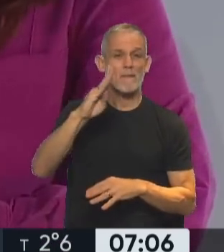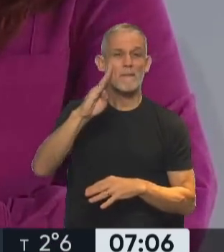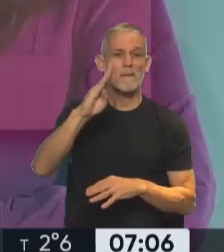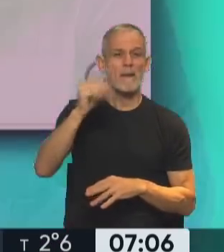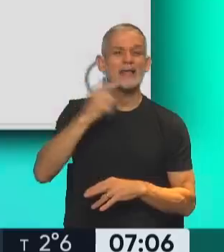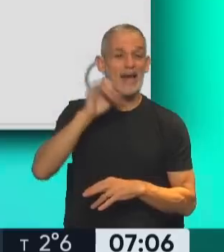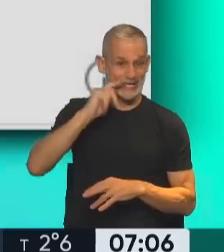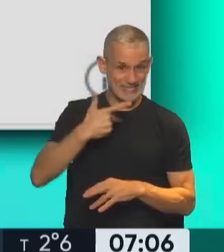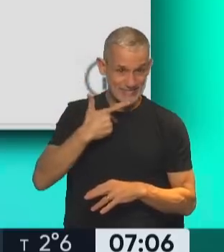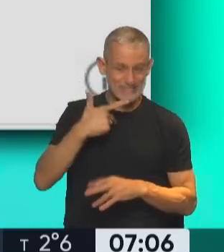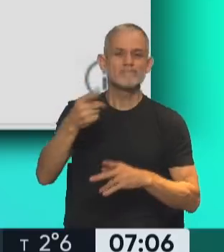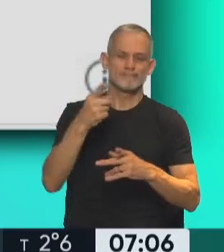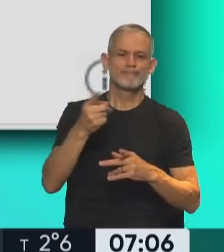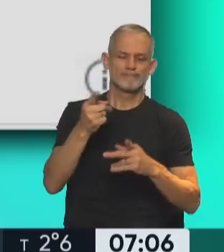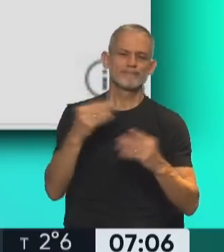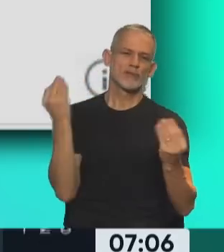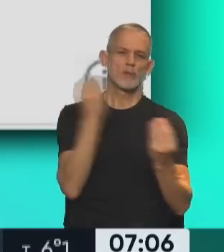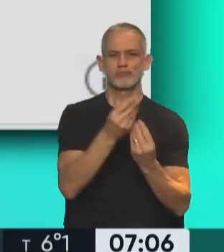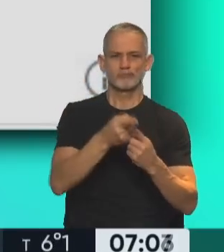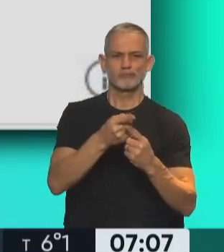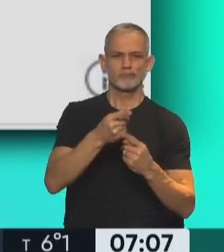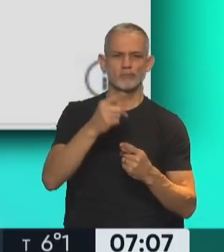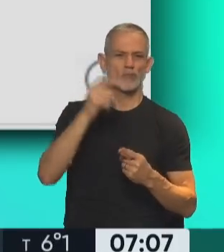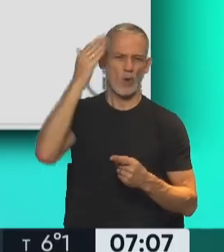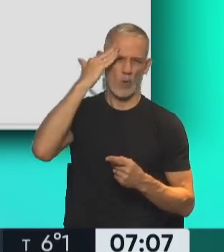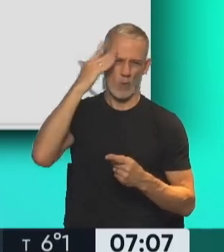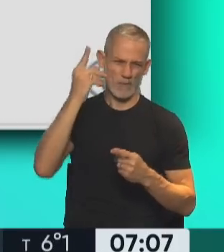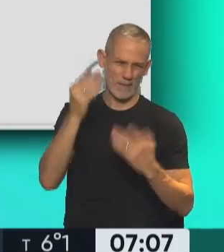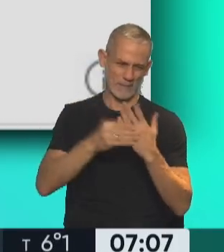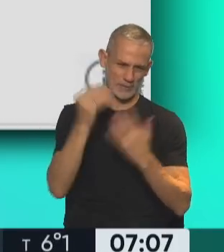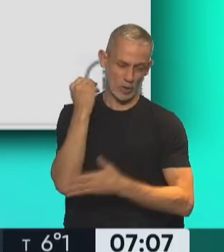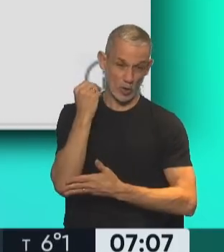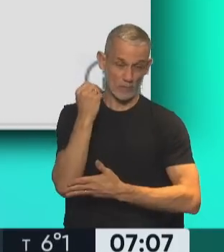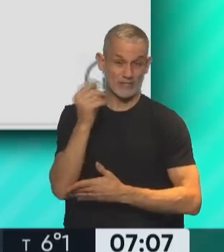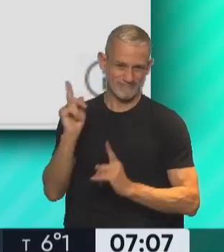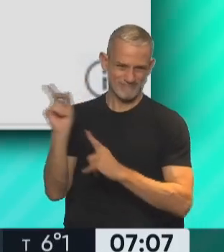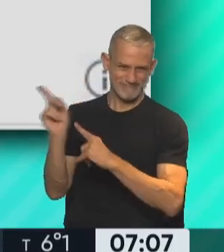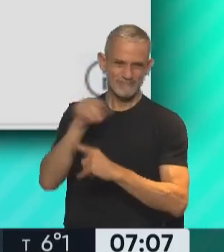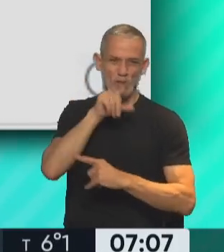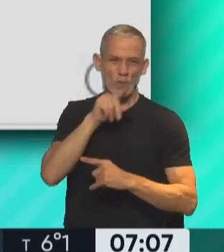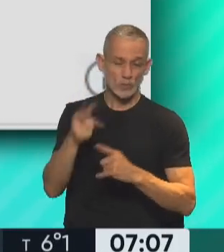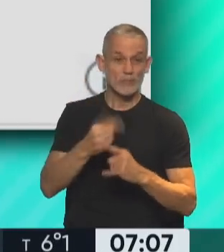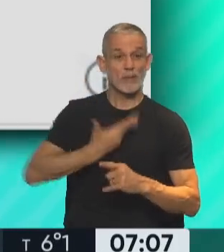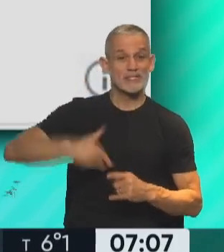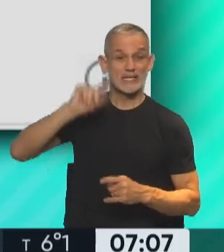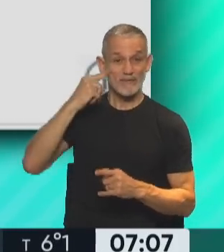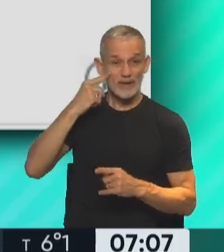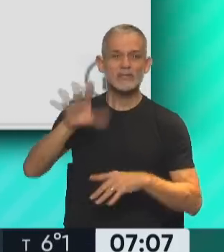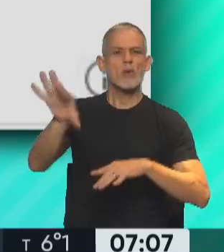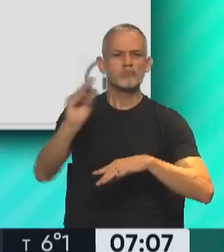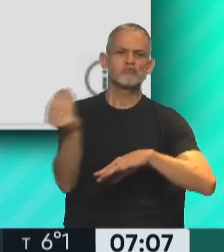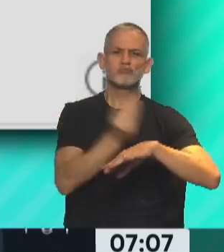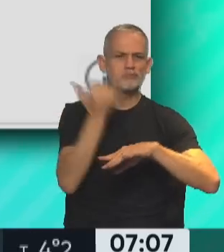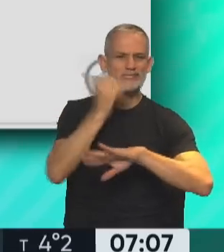reemplazante del renunciante Martín Guzmán. Bueno, ahí tenemos justamente el tuit de la portavoz del gobierno. El presidente Alberto Fernández designó a